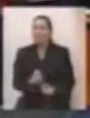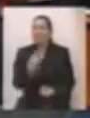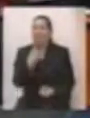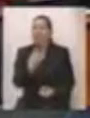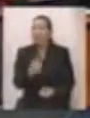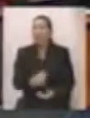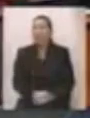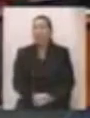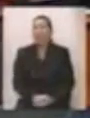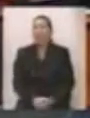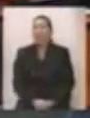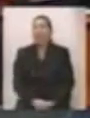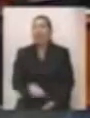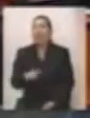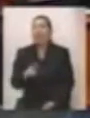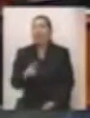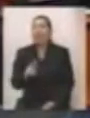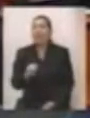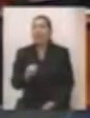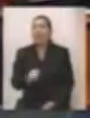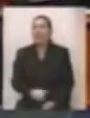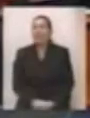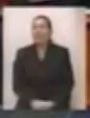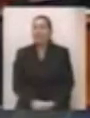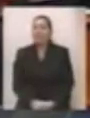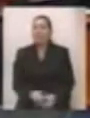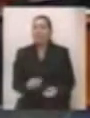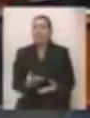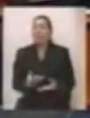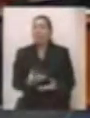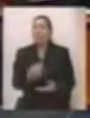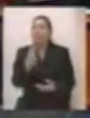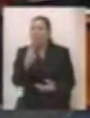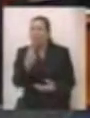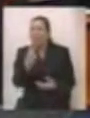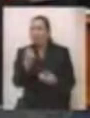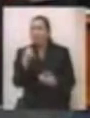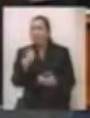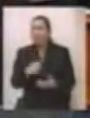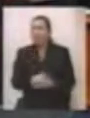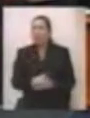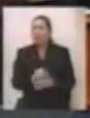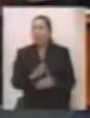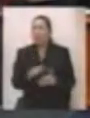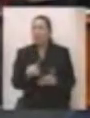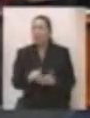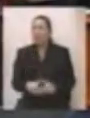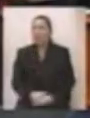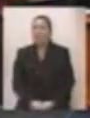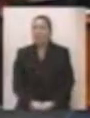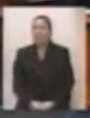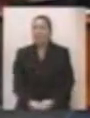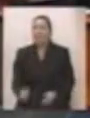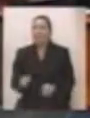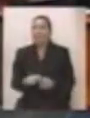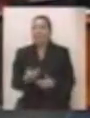señaló acá el doctor Maestre, a causa muchas veces de la pornografía, de escenas